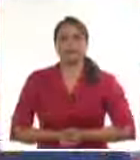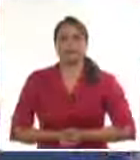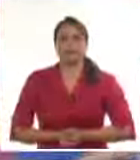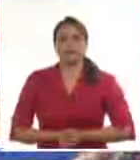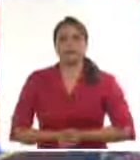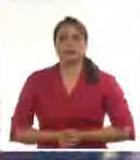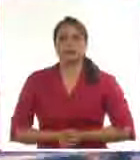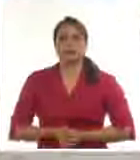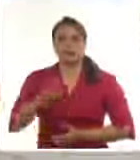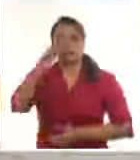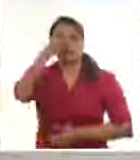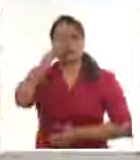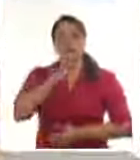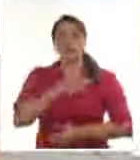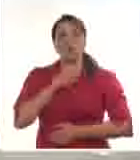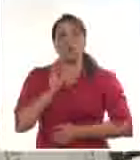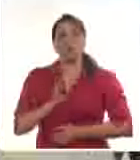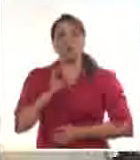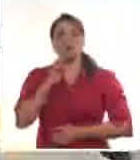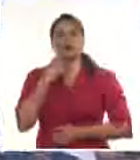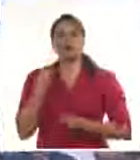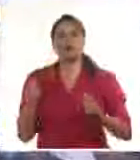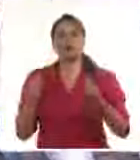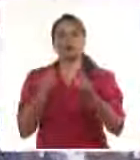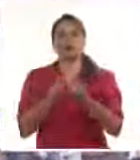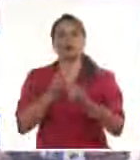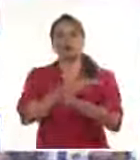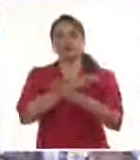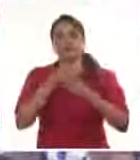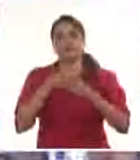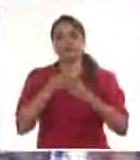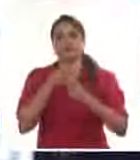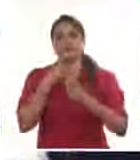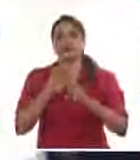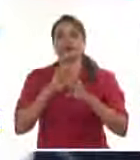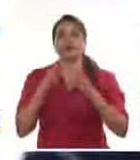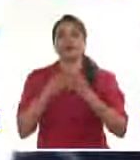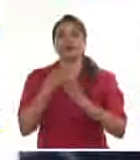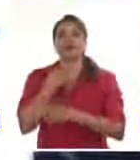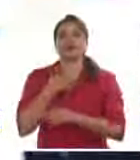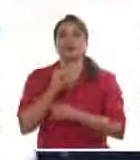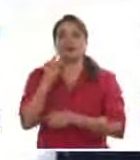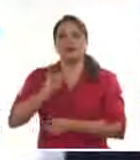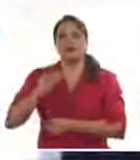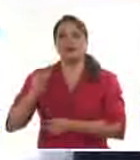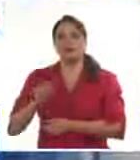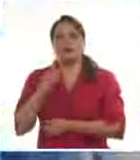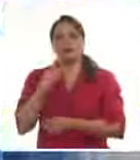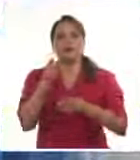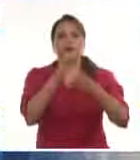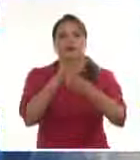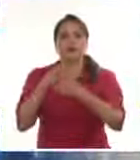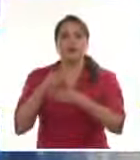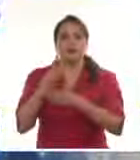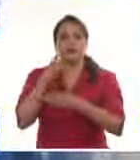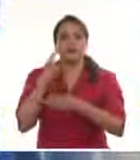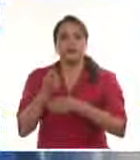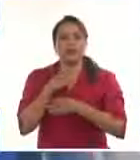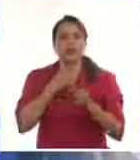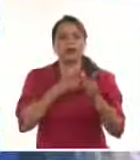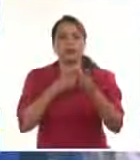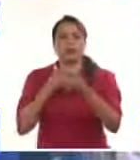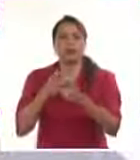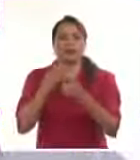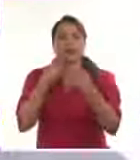Los cubanos, consecuentes con nuestra historia y los principios de humanidad, no contemplamos indiferentes el crimen tan atroz como el que